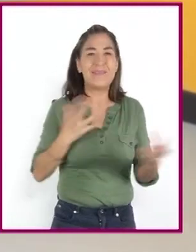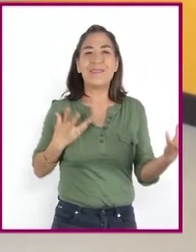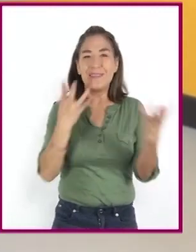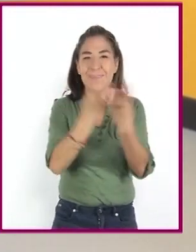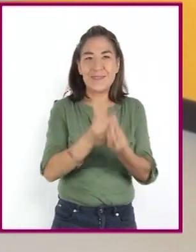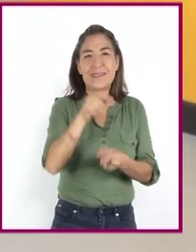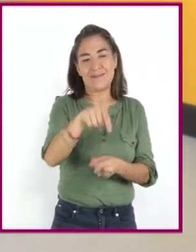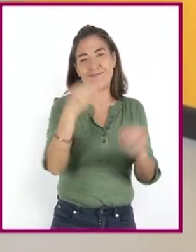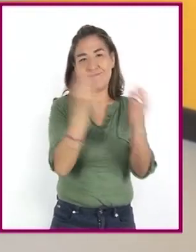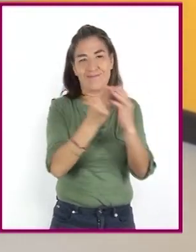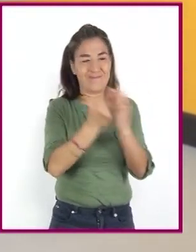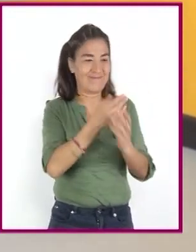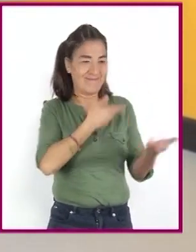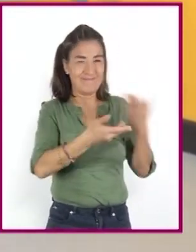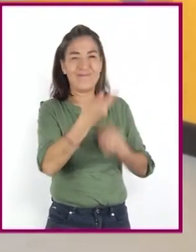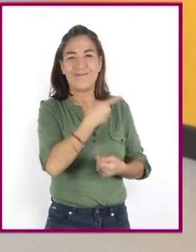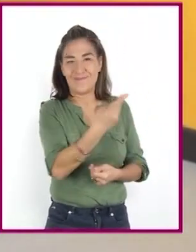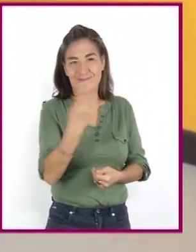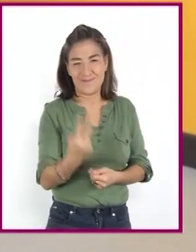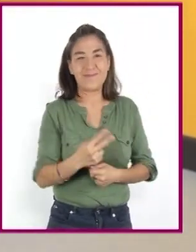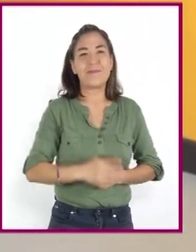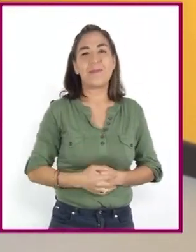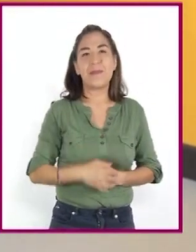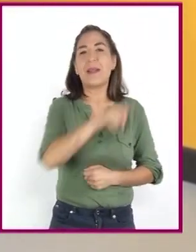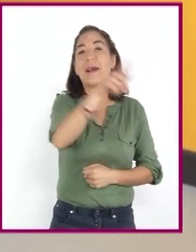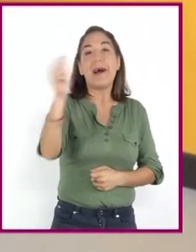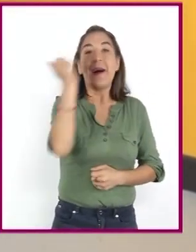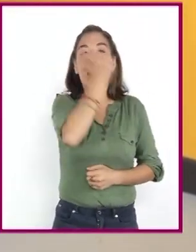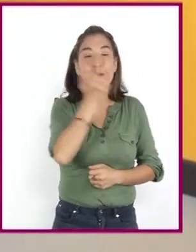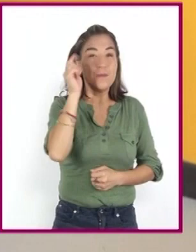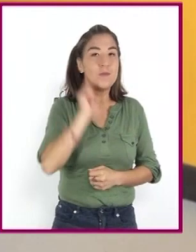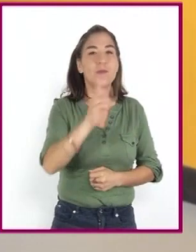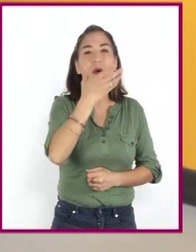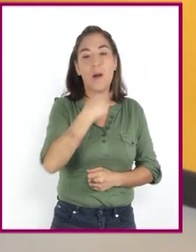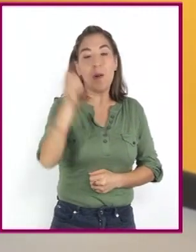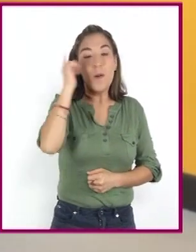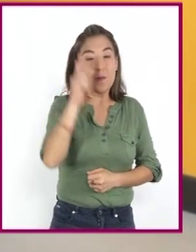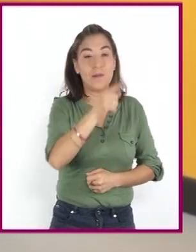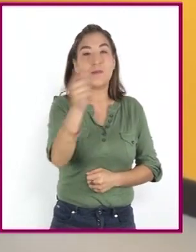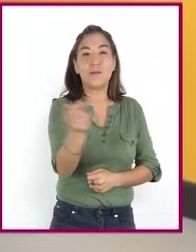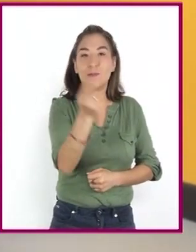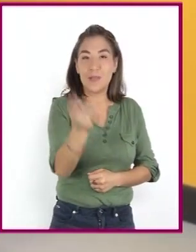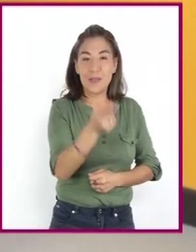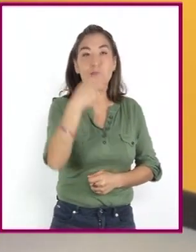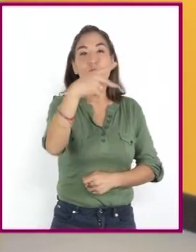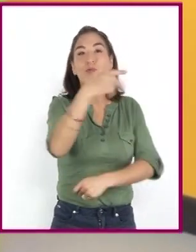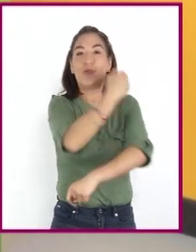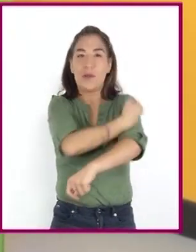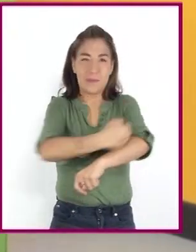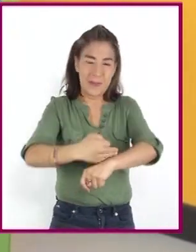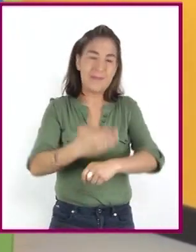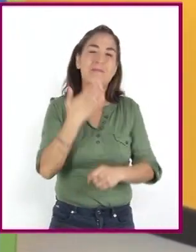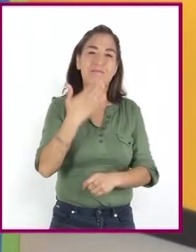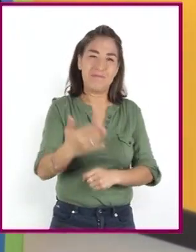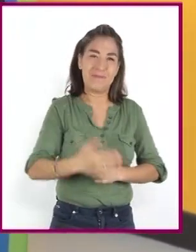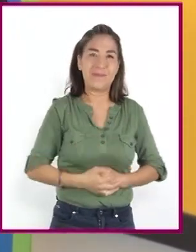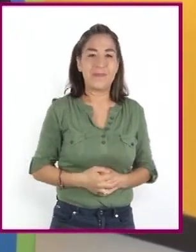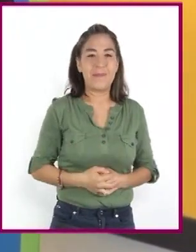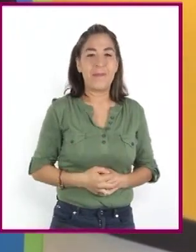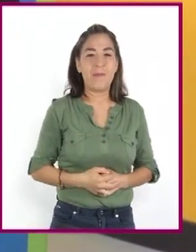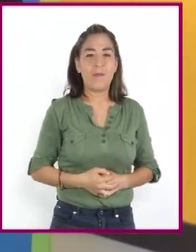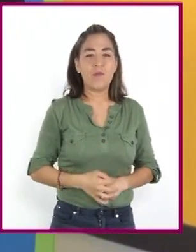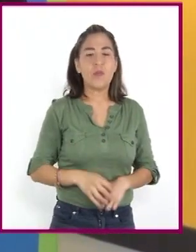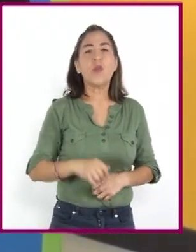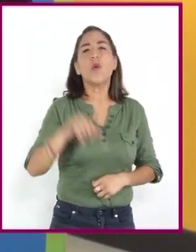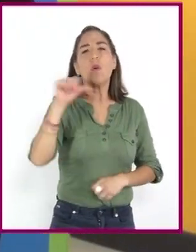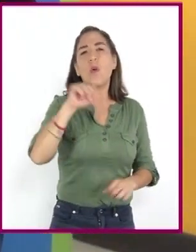esta sesión contigo. Alumnas y alumnos, espero que ustedes y su familia se encuentren bien. El